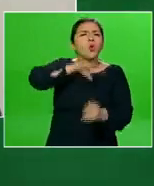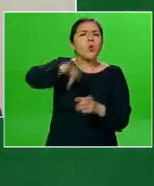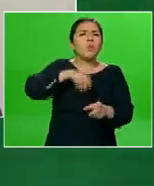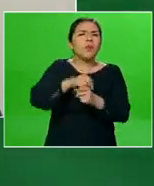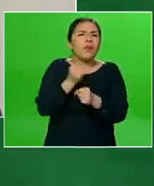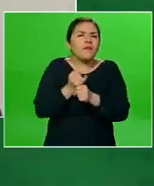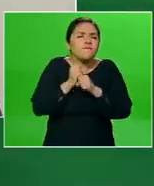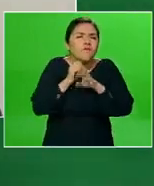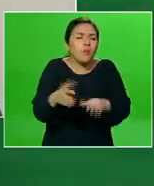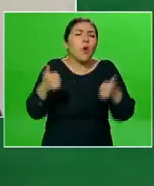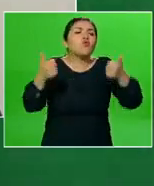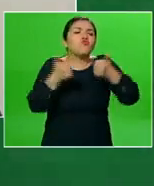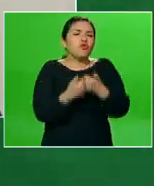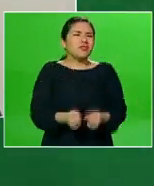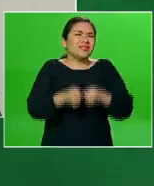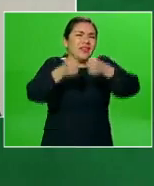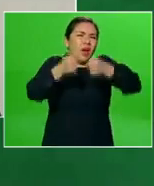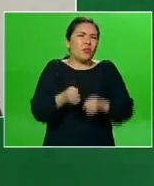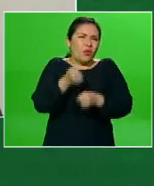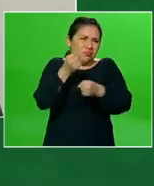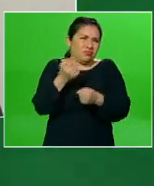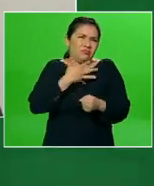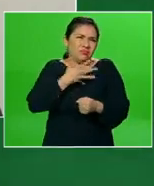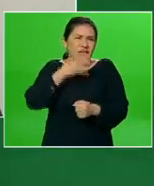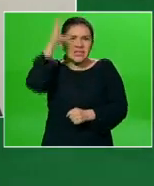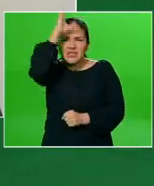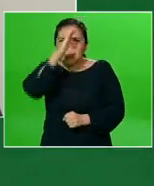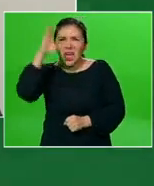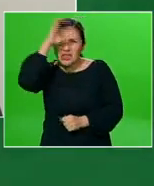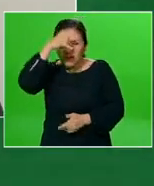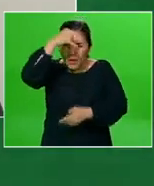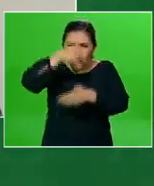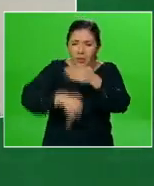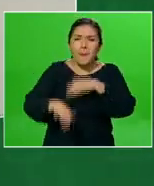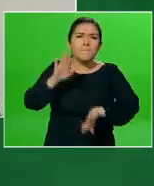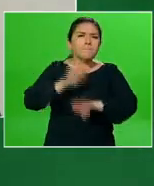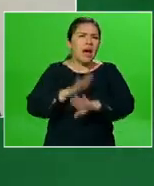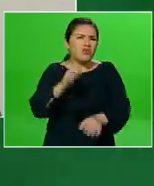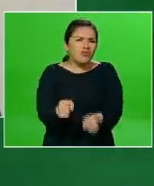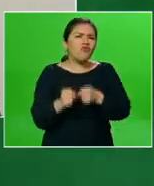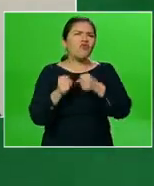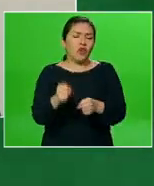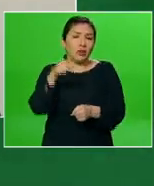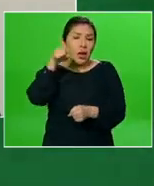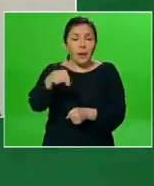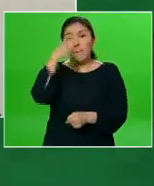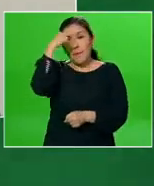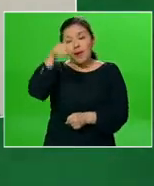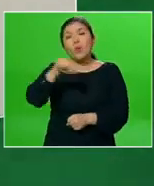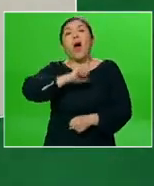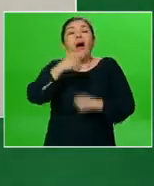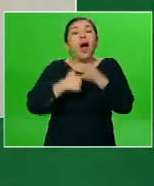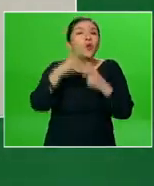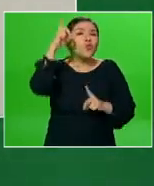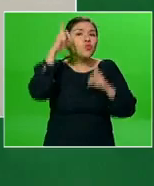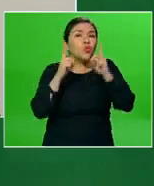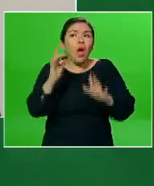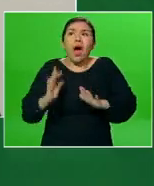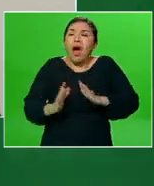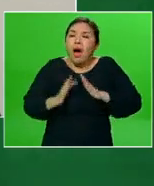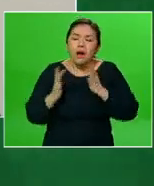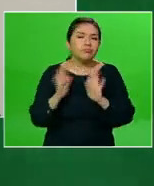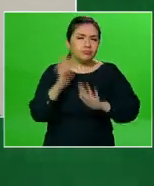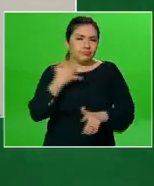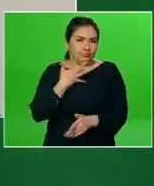basada en el sistema científica y la más actualizada para que no se quede con las dudas en relación a la